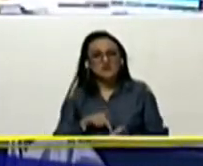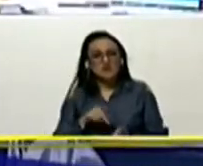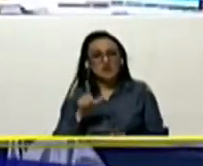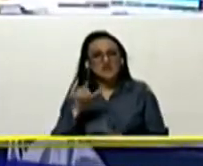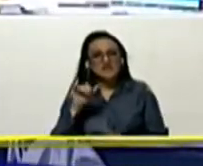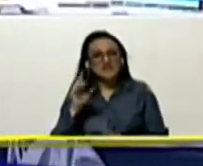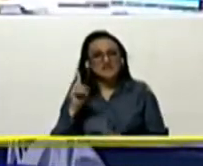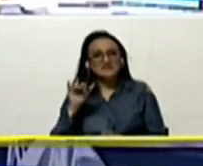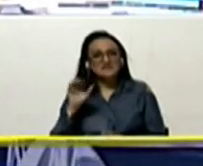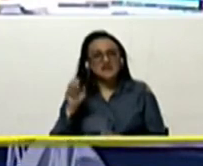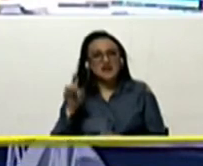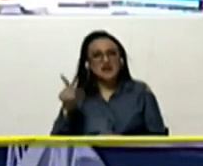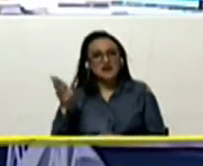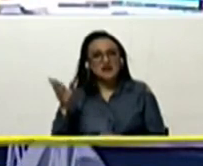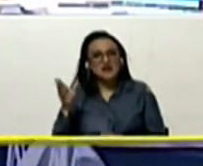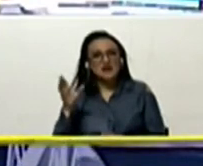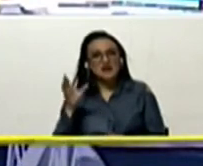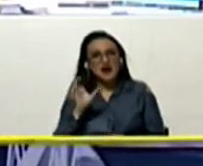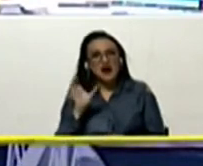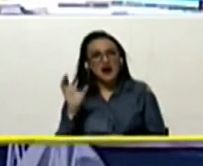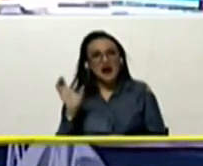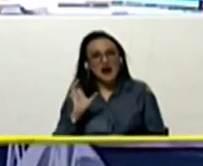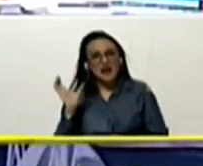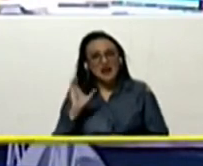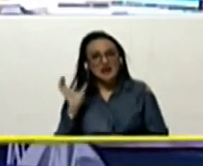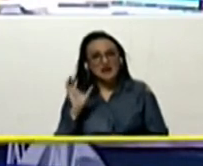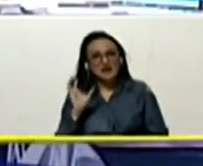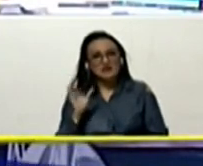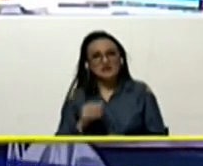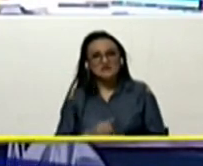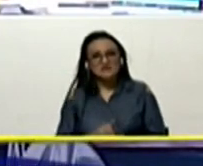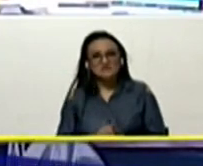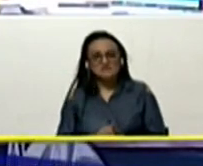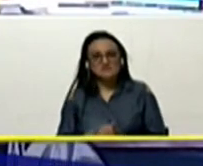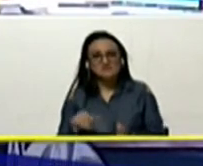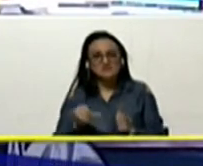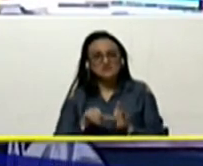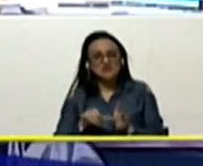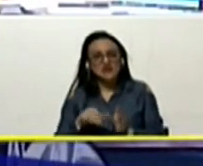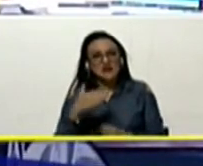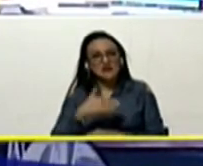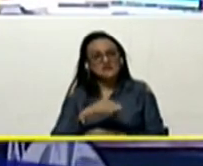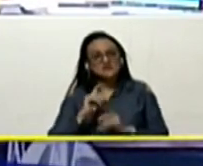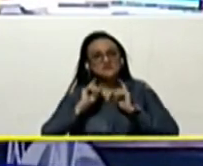Lídice, La Pastora, y estábamos saliendo por la zona de San José, cerca de la avenida